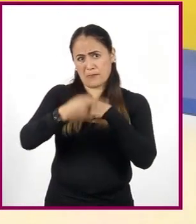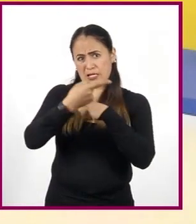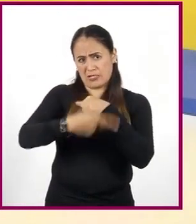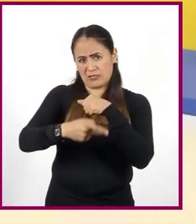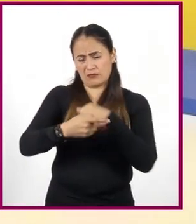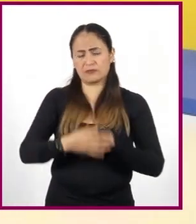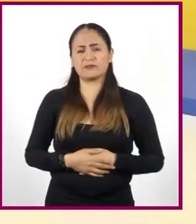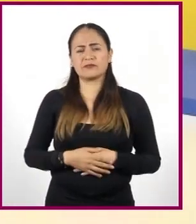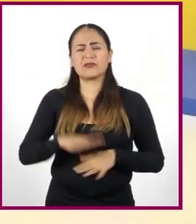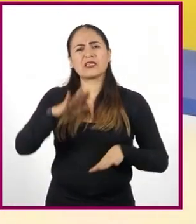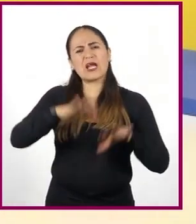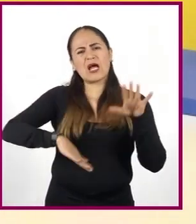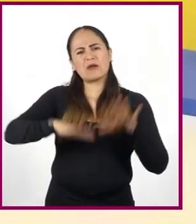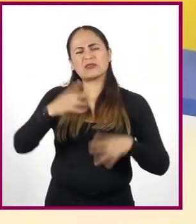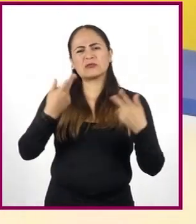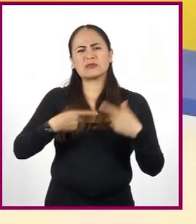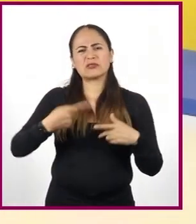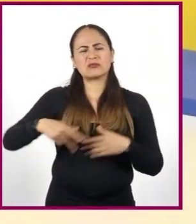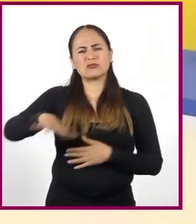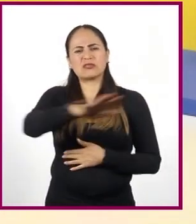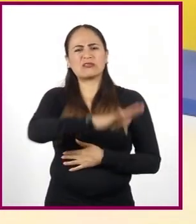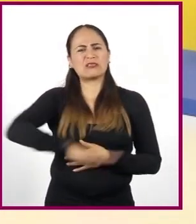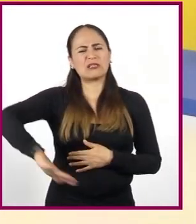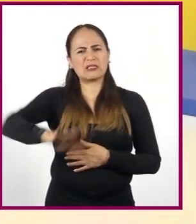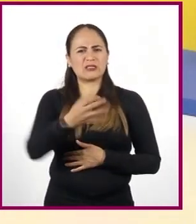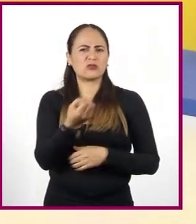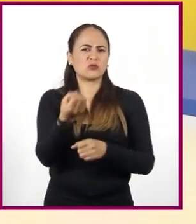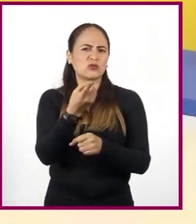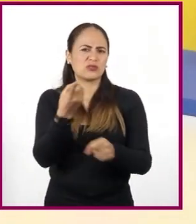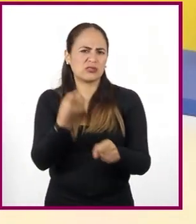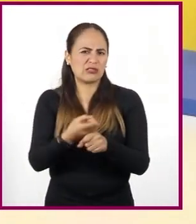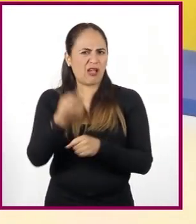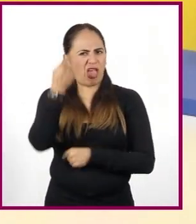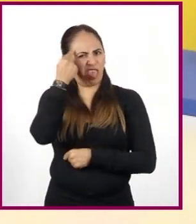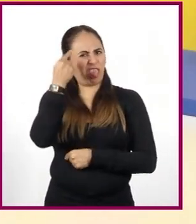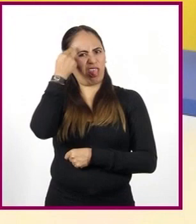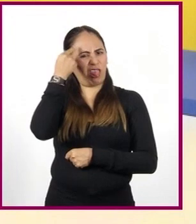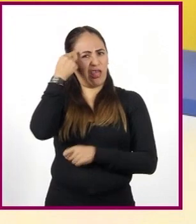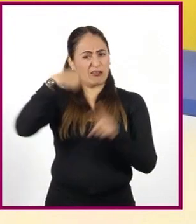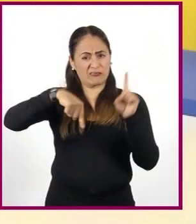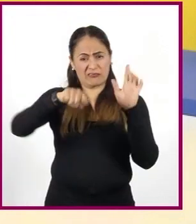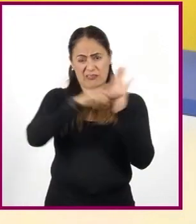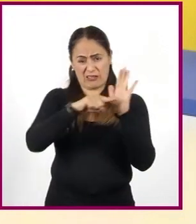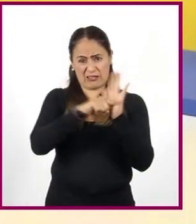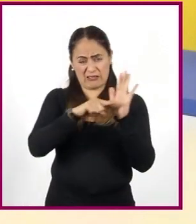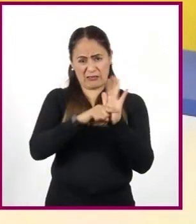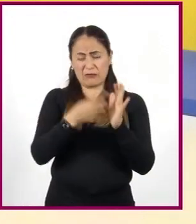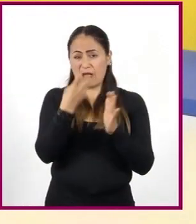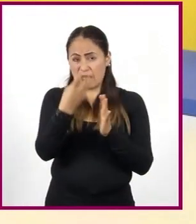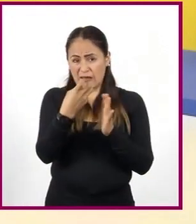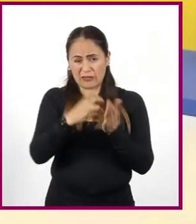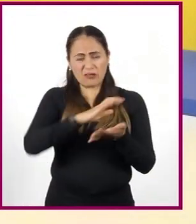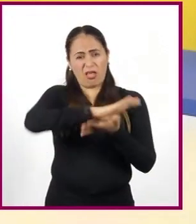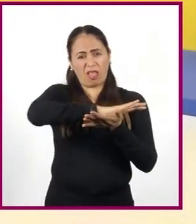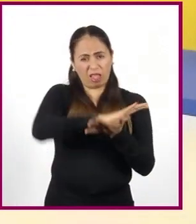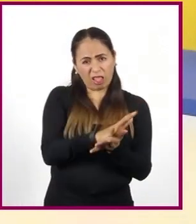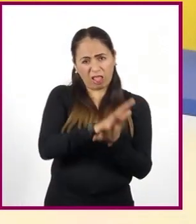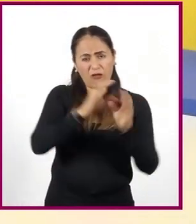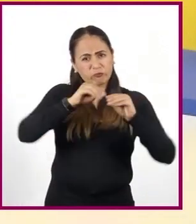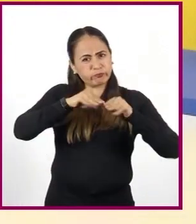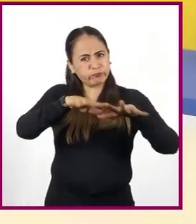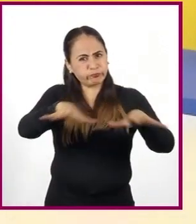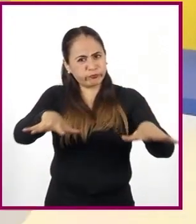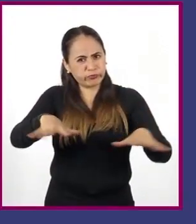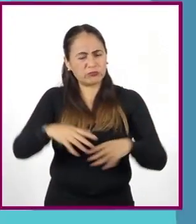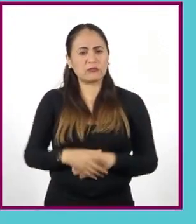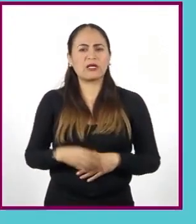existen en nuestra sociedad, no nos damos cuenta que las actitudes que tenemos propician la discriminación. Por ejemplo, esto